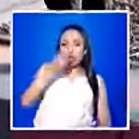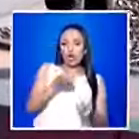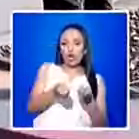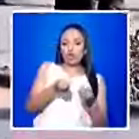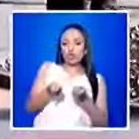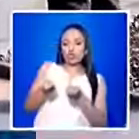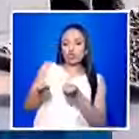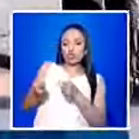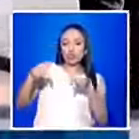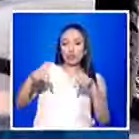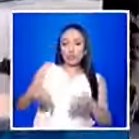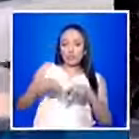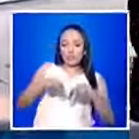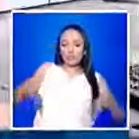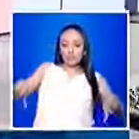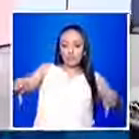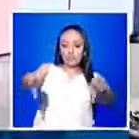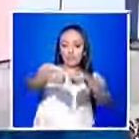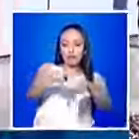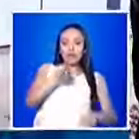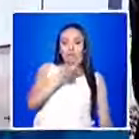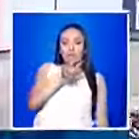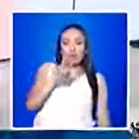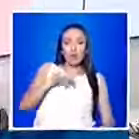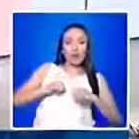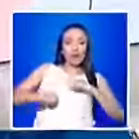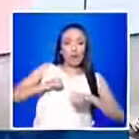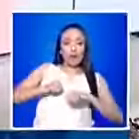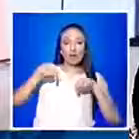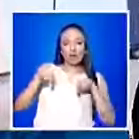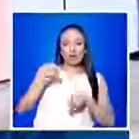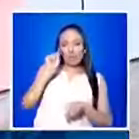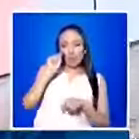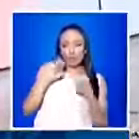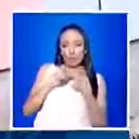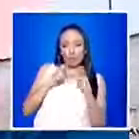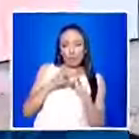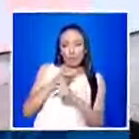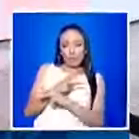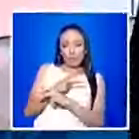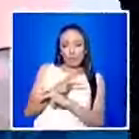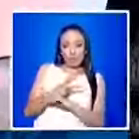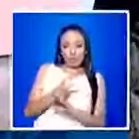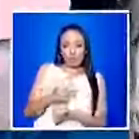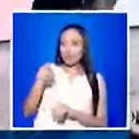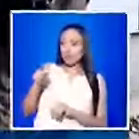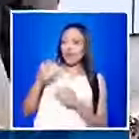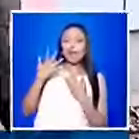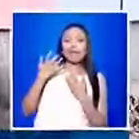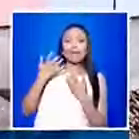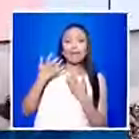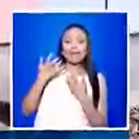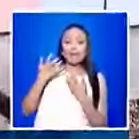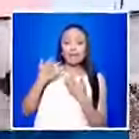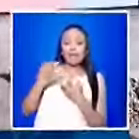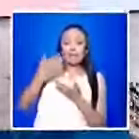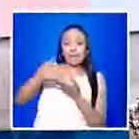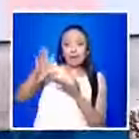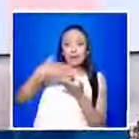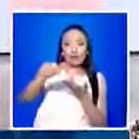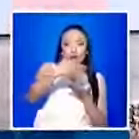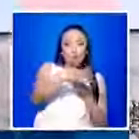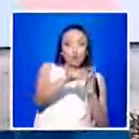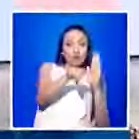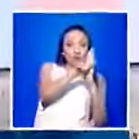de la 24 de mayo, una zona que está considerada un poco conflictiva por parte de las autoridades. ¿Y qué es lo que se busca con ello? Es reactivar esta zona,